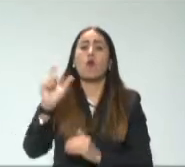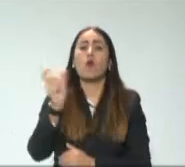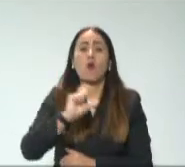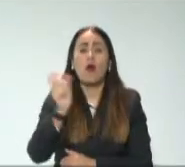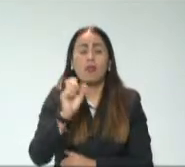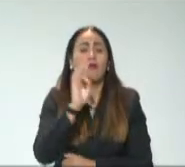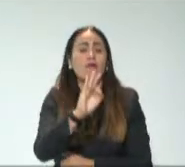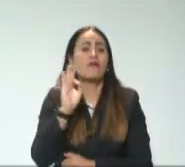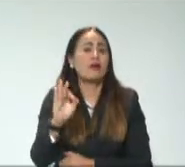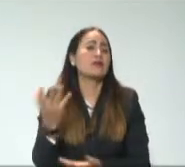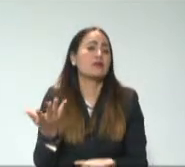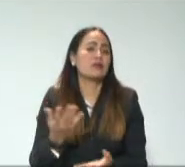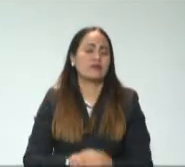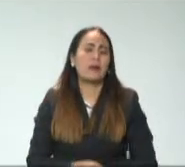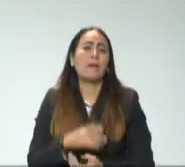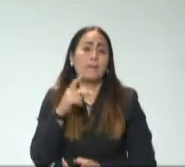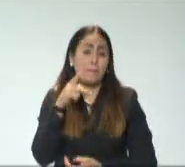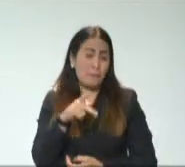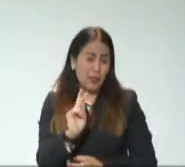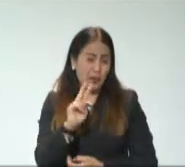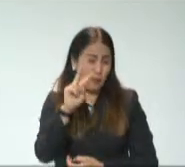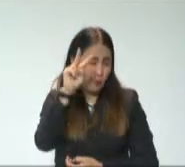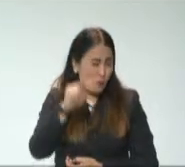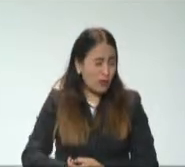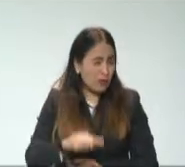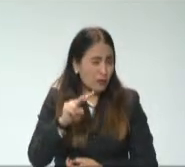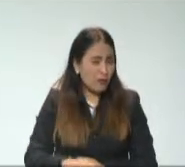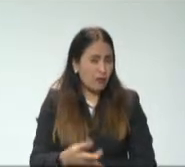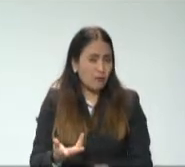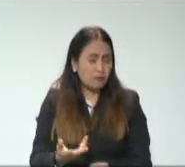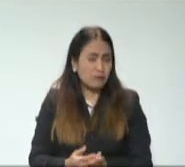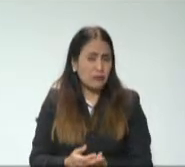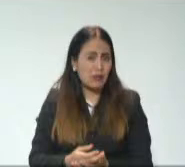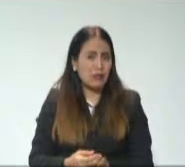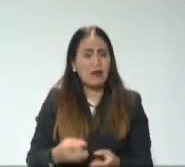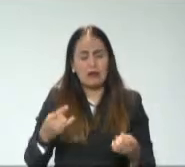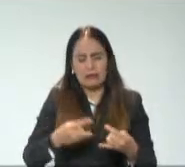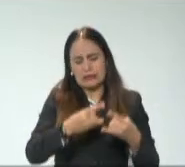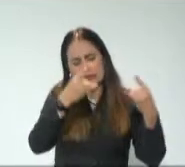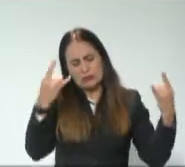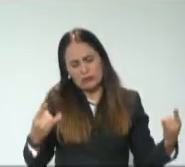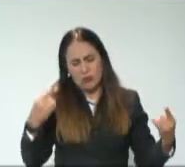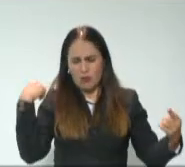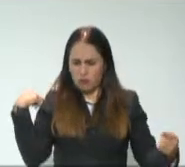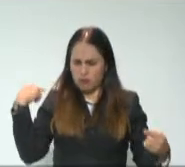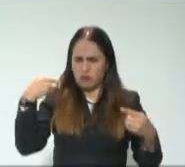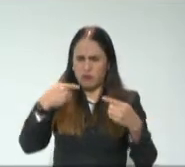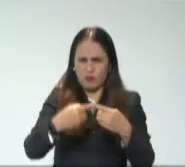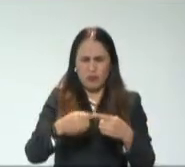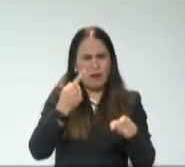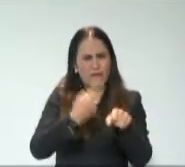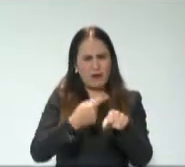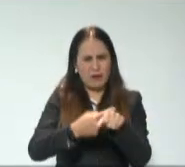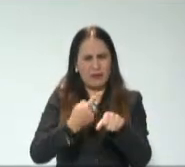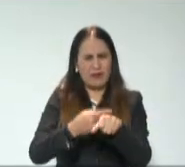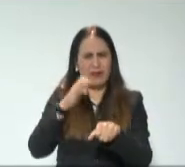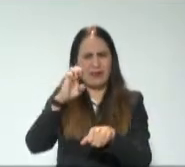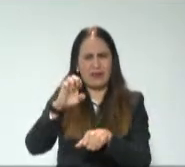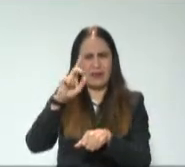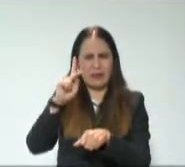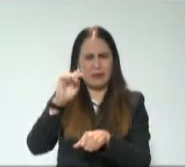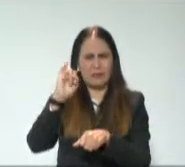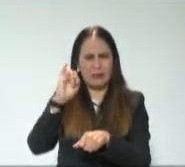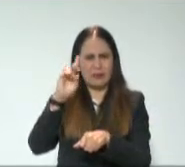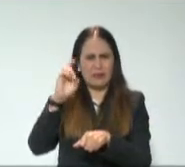acabar y la realidad es que en la historia de las epidemias es una historia milenaria hay